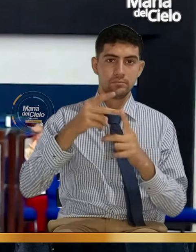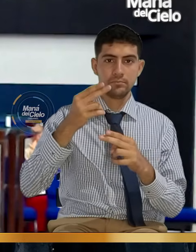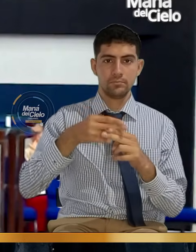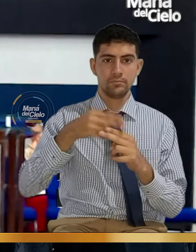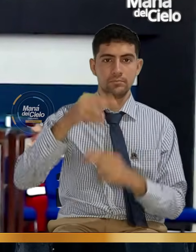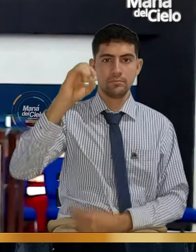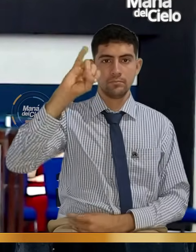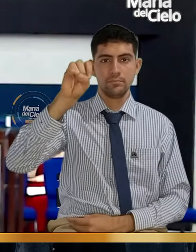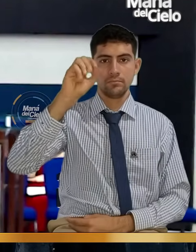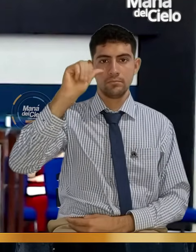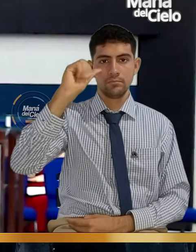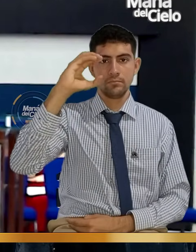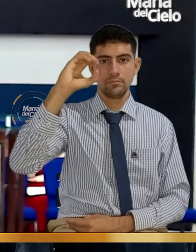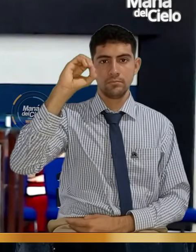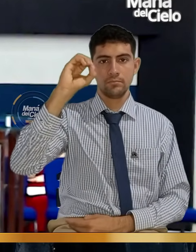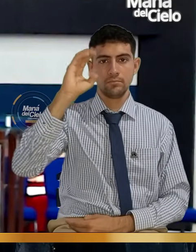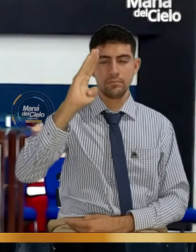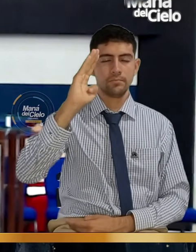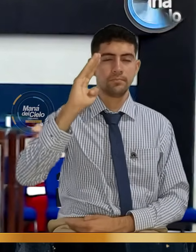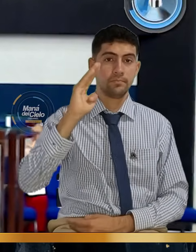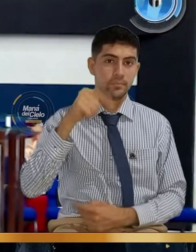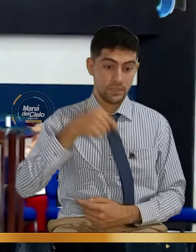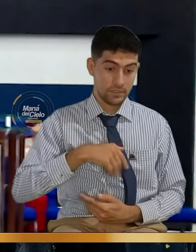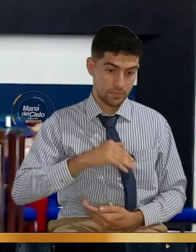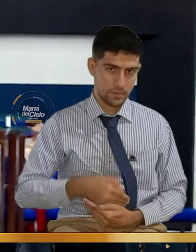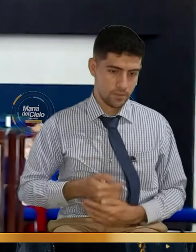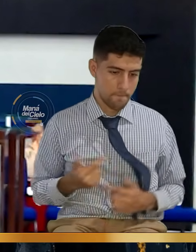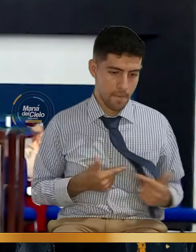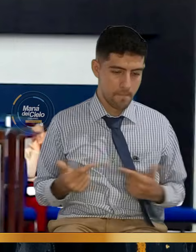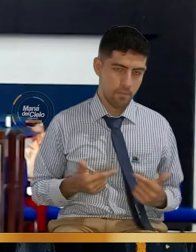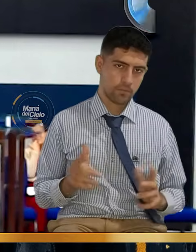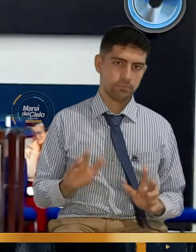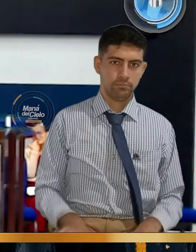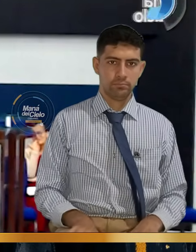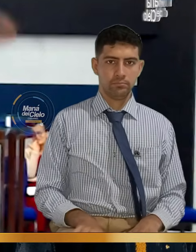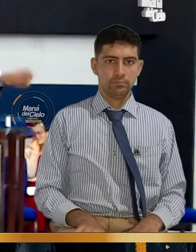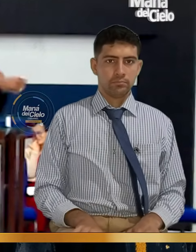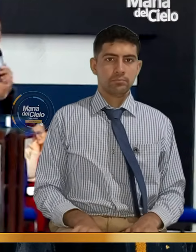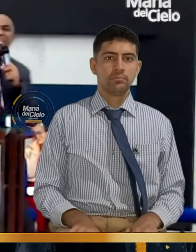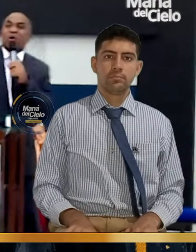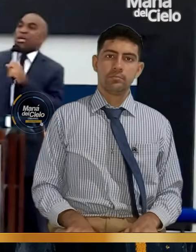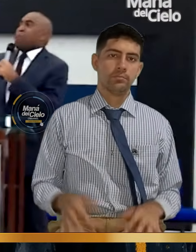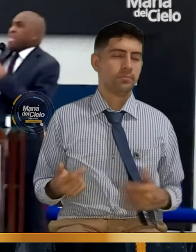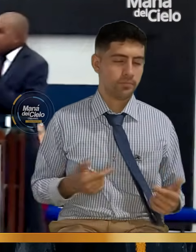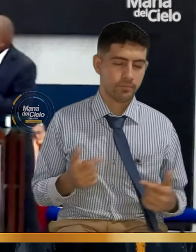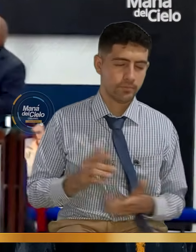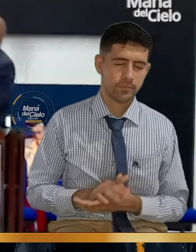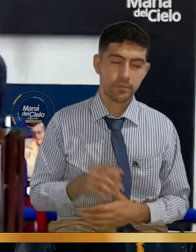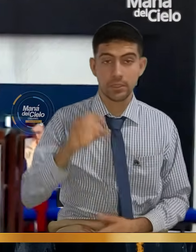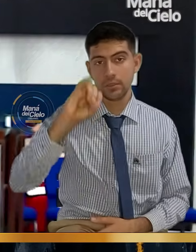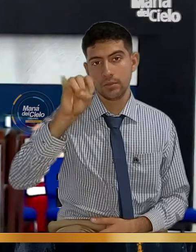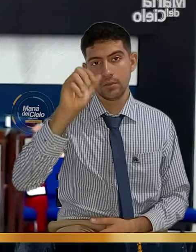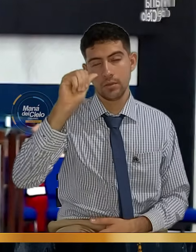bonito que dice, yo quiero barrer el templo. Eso es una bendición. Yo quiero trapear, yo quiero cantar, yo quiero predicar,